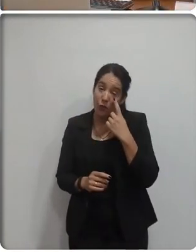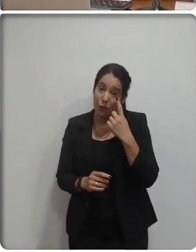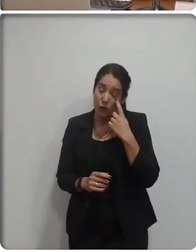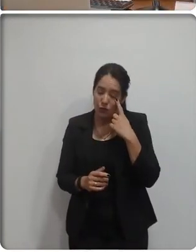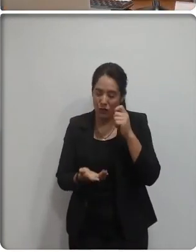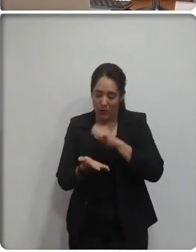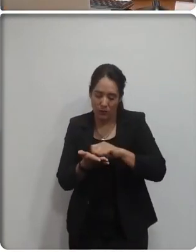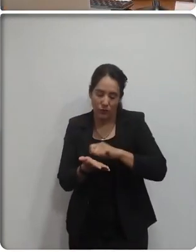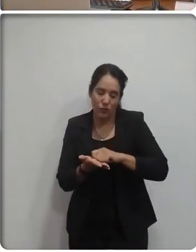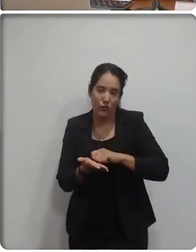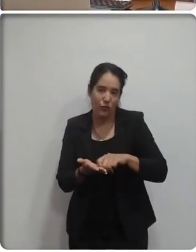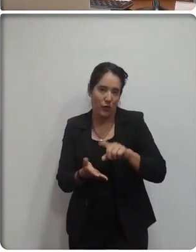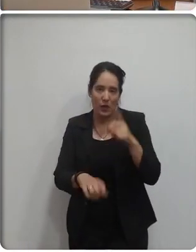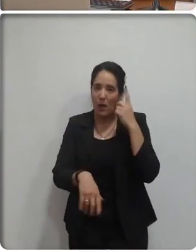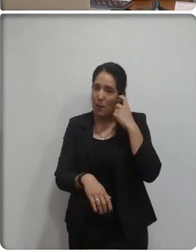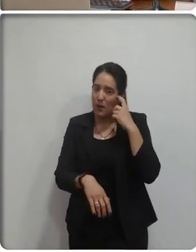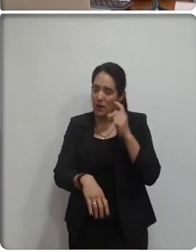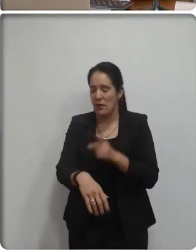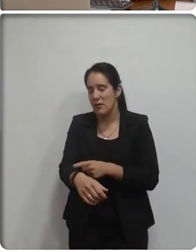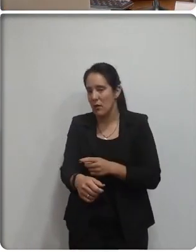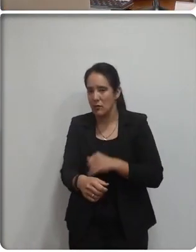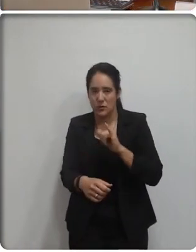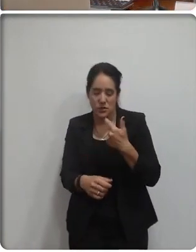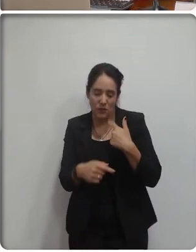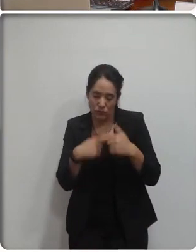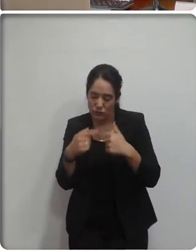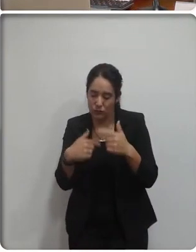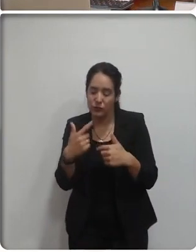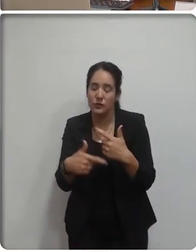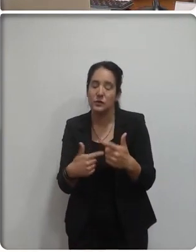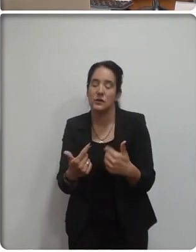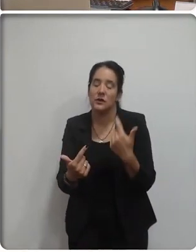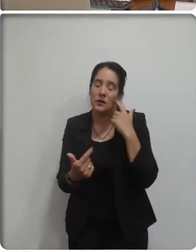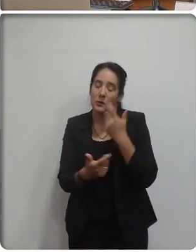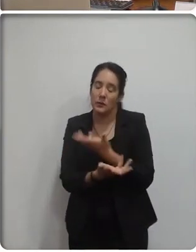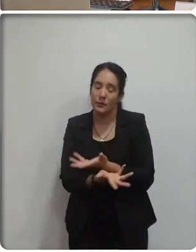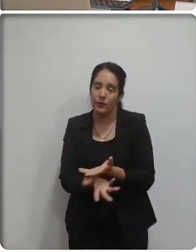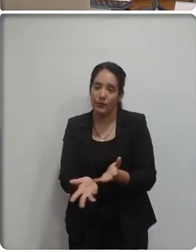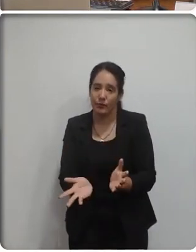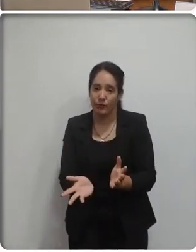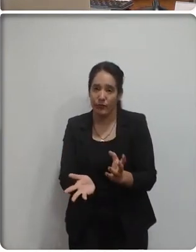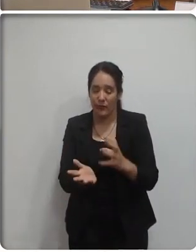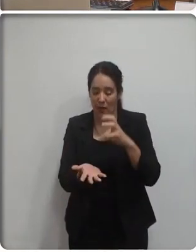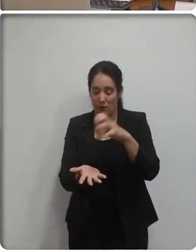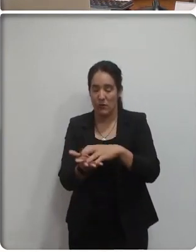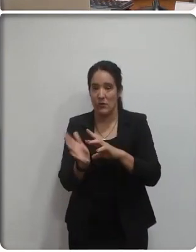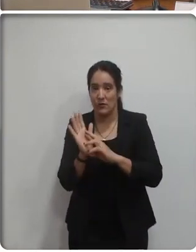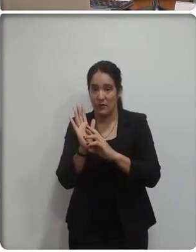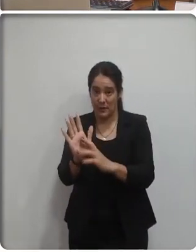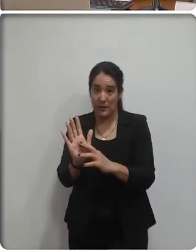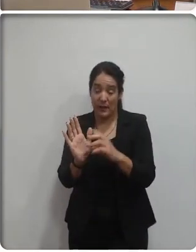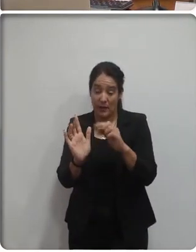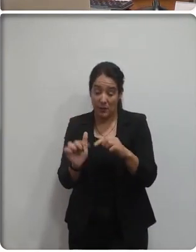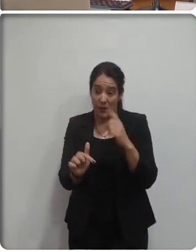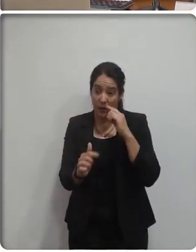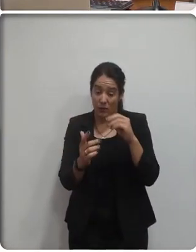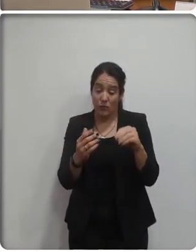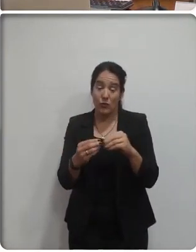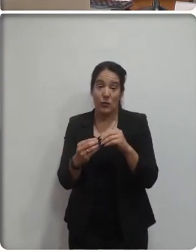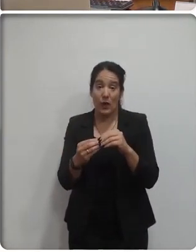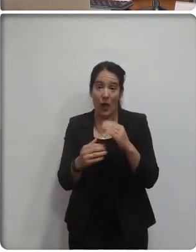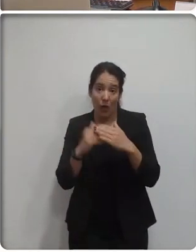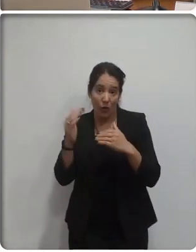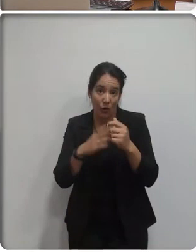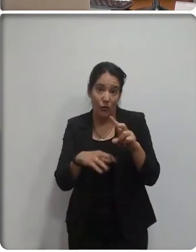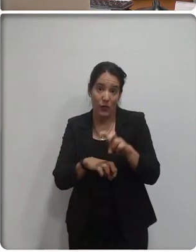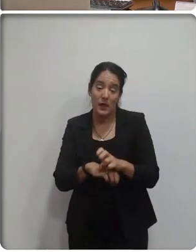documentada según estándares internacionales en el manejo de la patología que uno se va a presentar como ser centro de referencia, el contar con equipamiento,